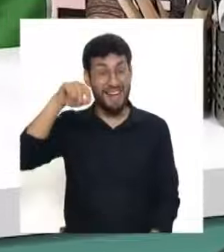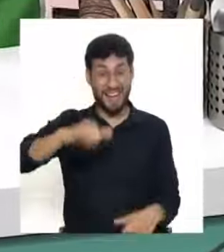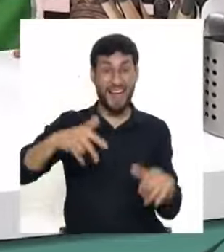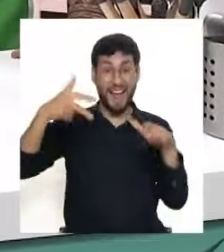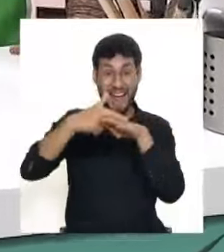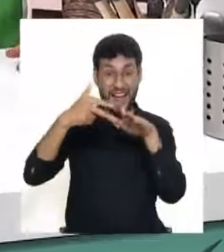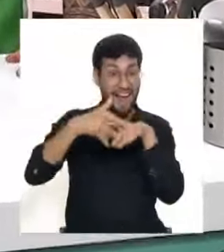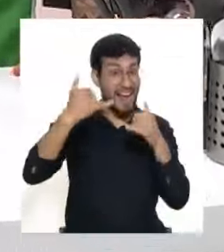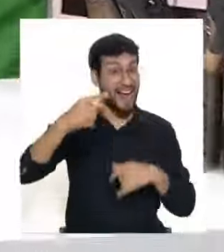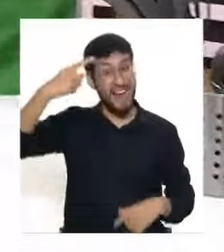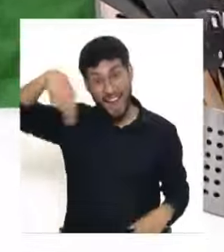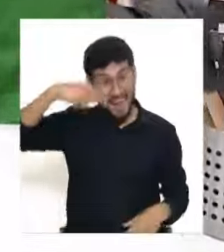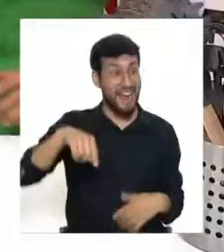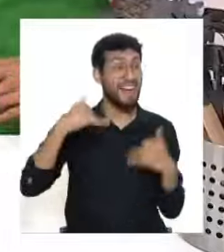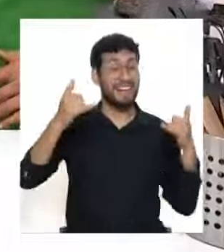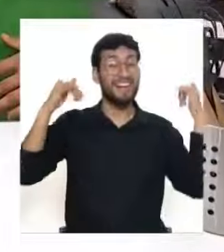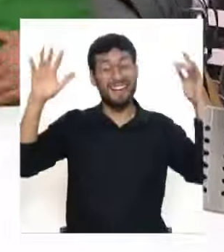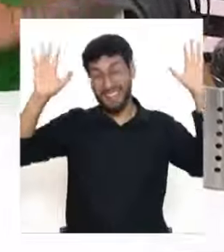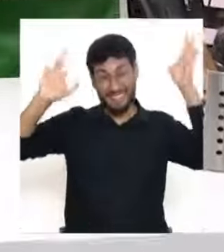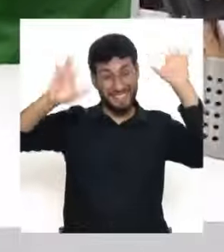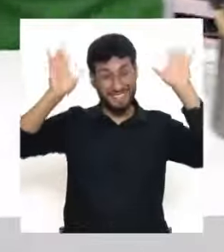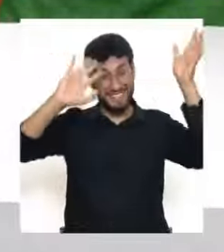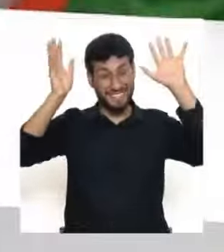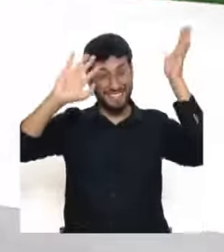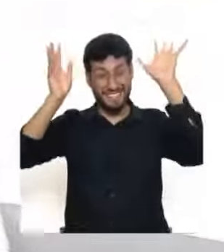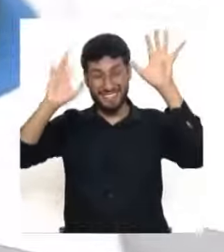corte comercial y ya venimos rápido.